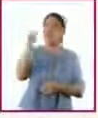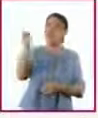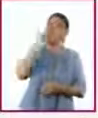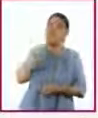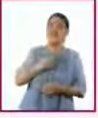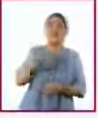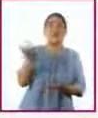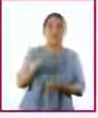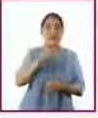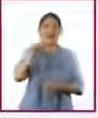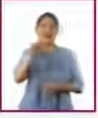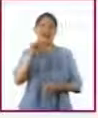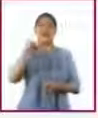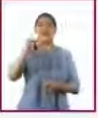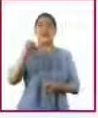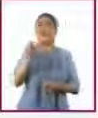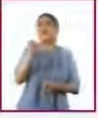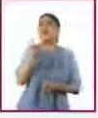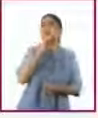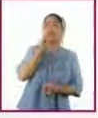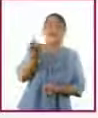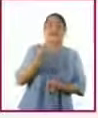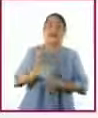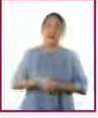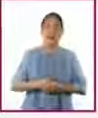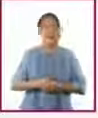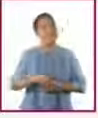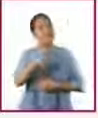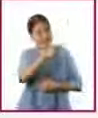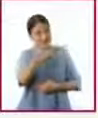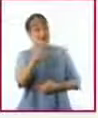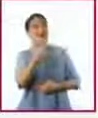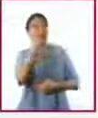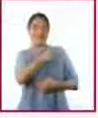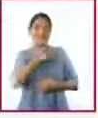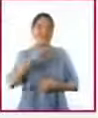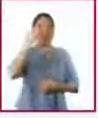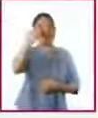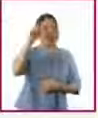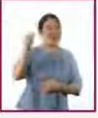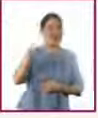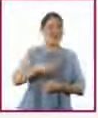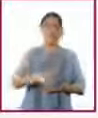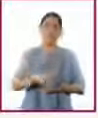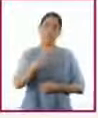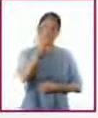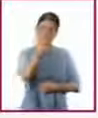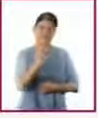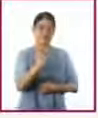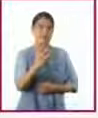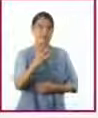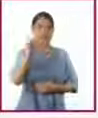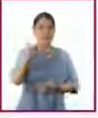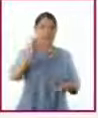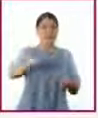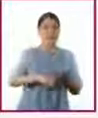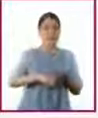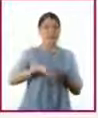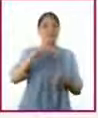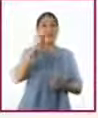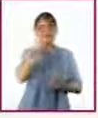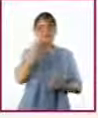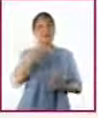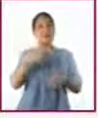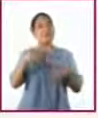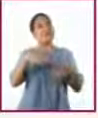dirá Lila? ¡Ah! Si ustedes la conocieran. Es seria. En la normal, saca las